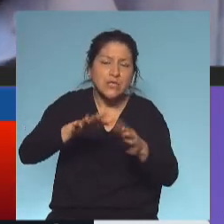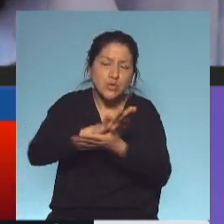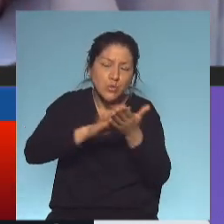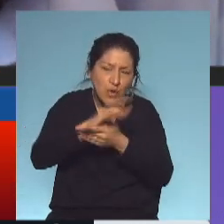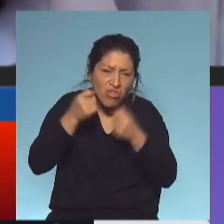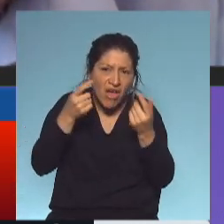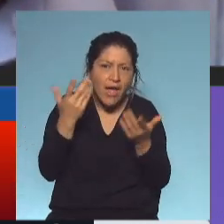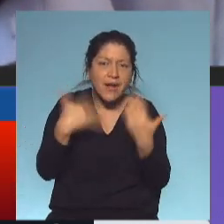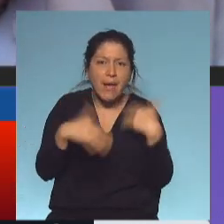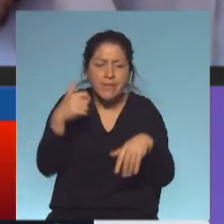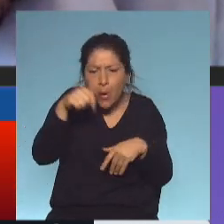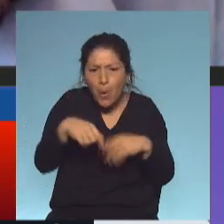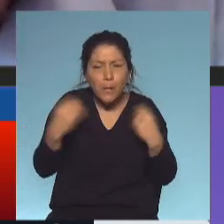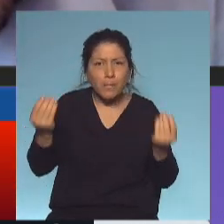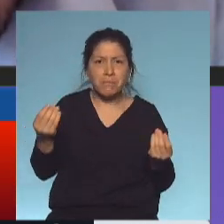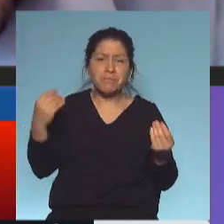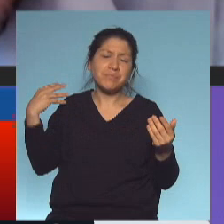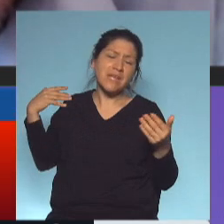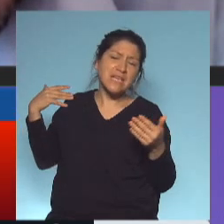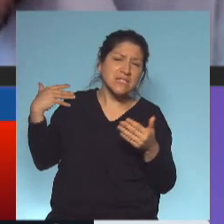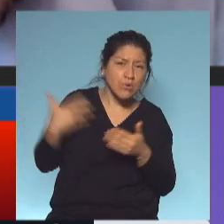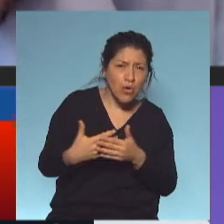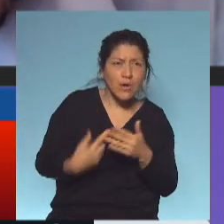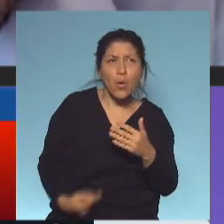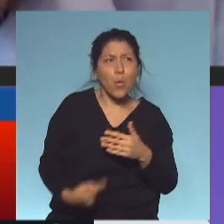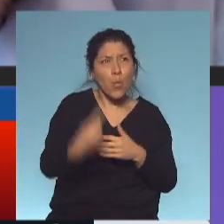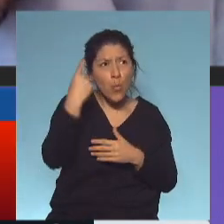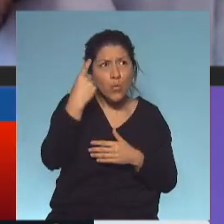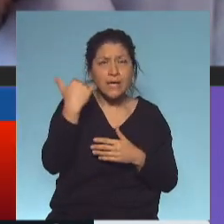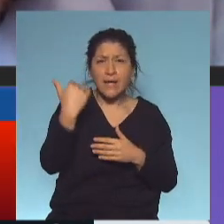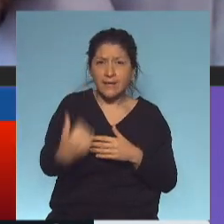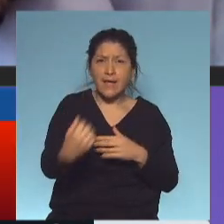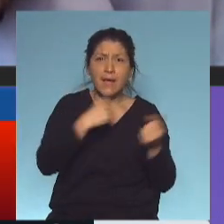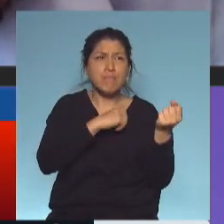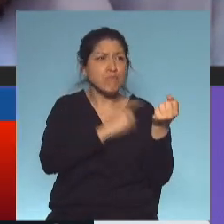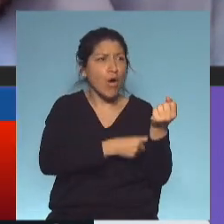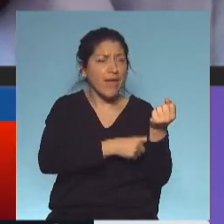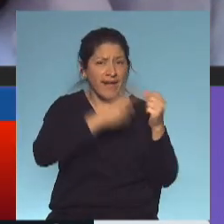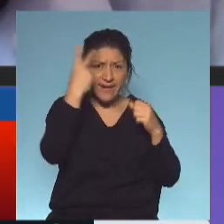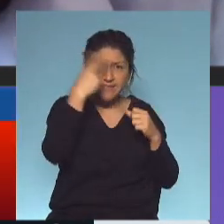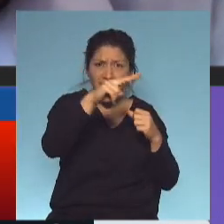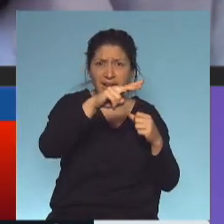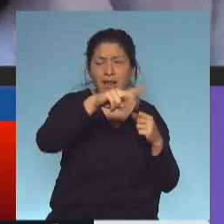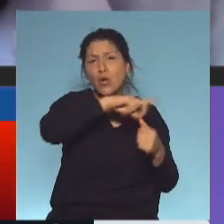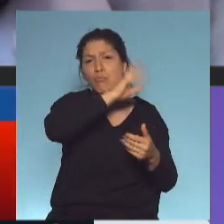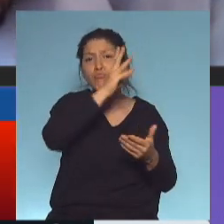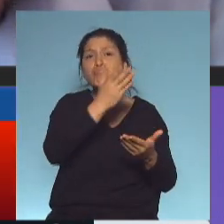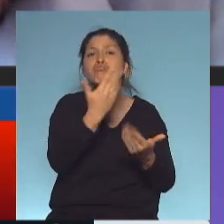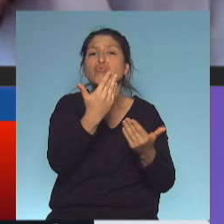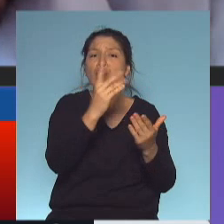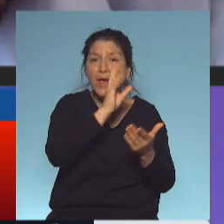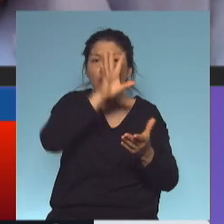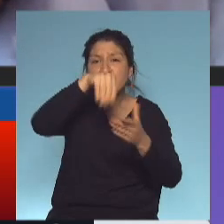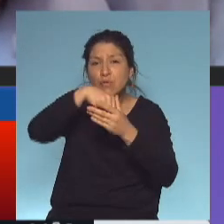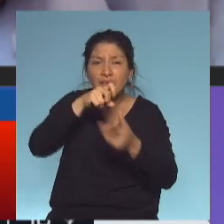tema? Mira, históricamente la única vez que las potencias extranjeras pudieron